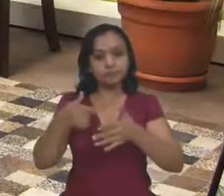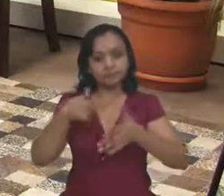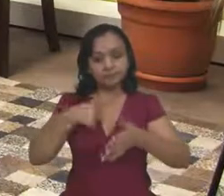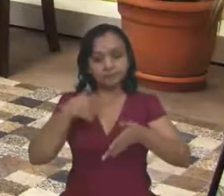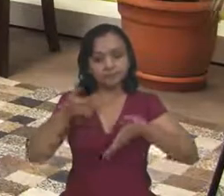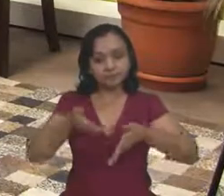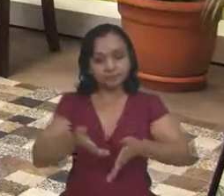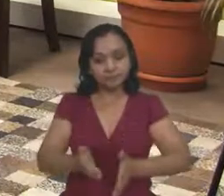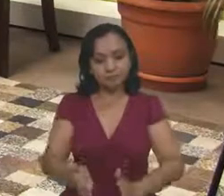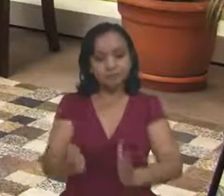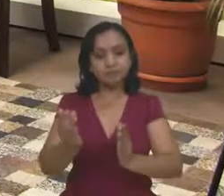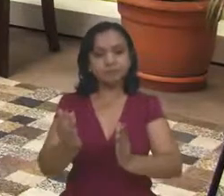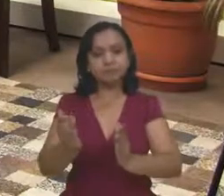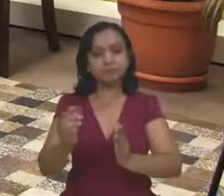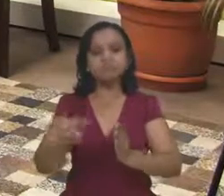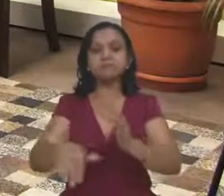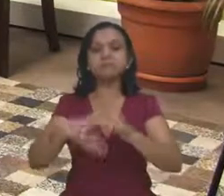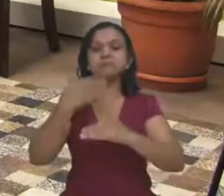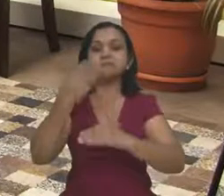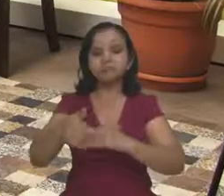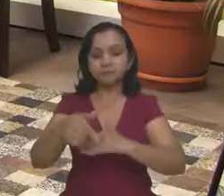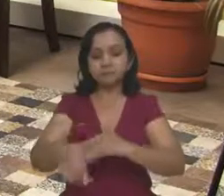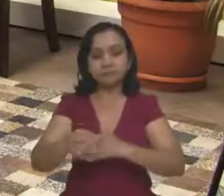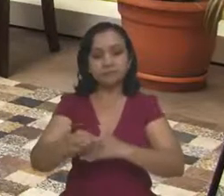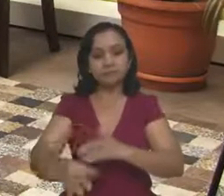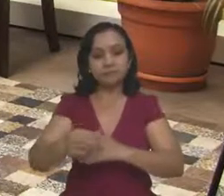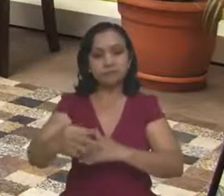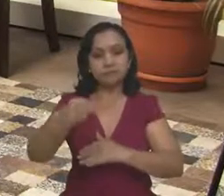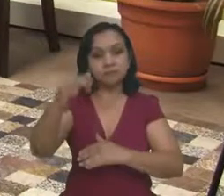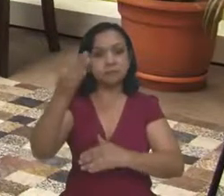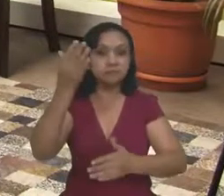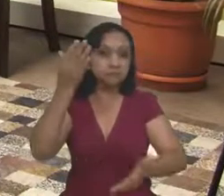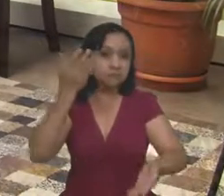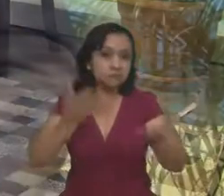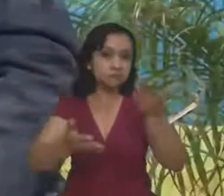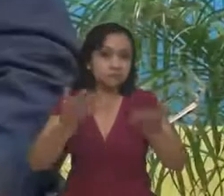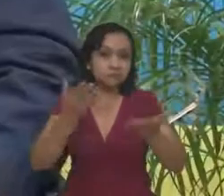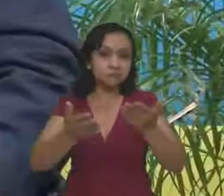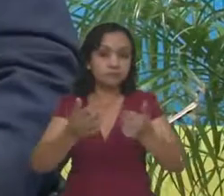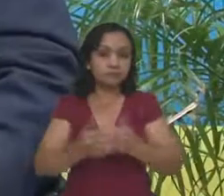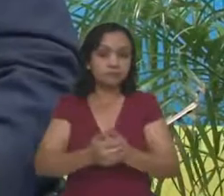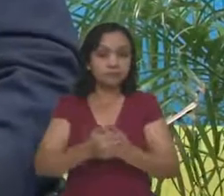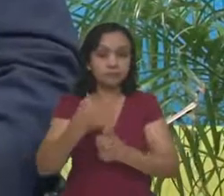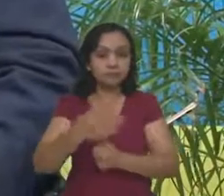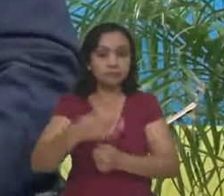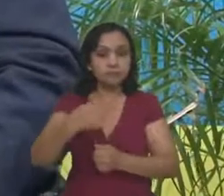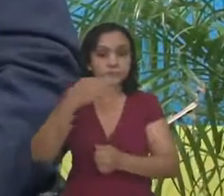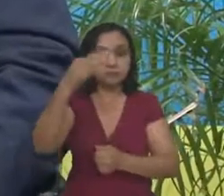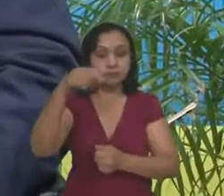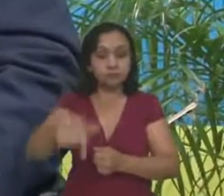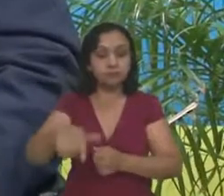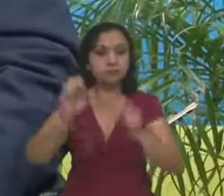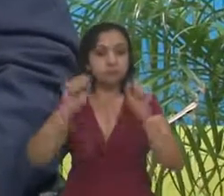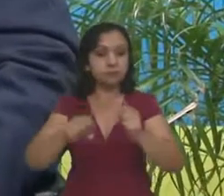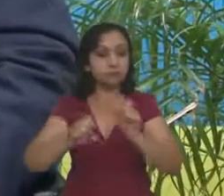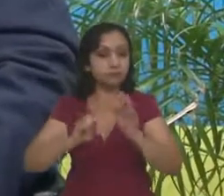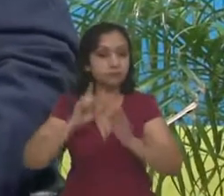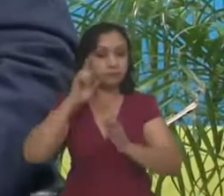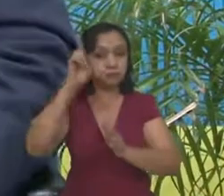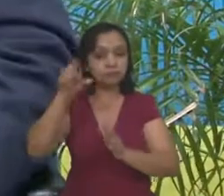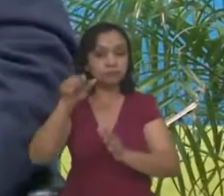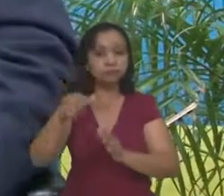genética, en el cual puede ser predispuesto a que en un futuro pueda desarrollar estas